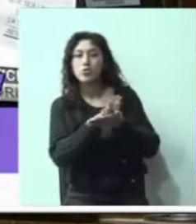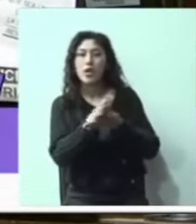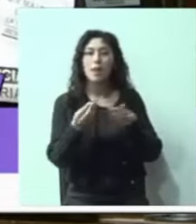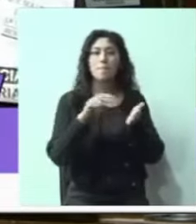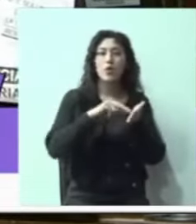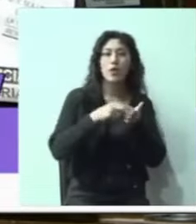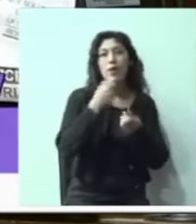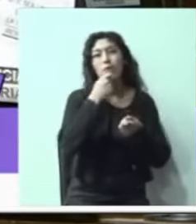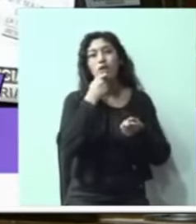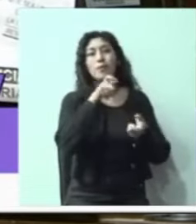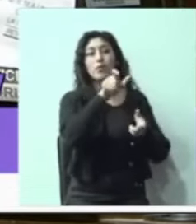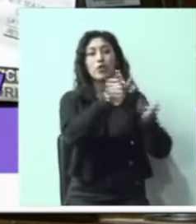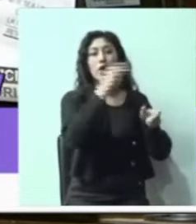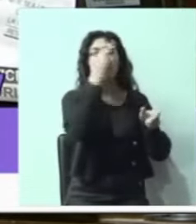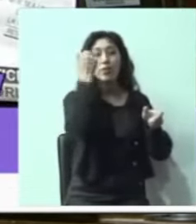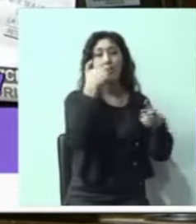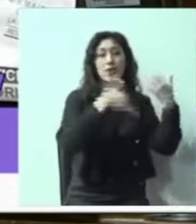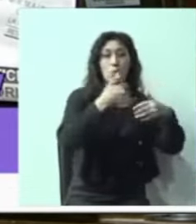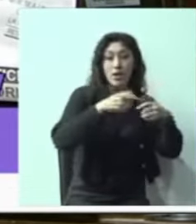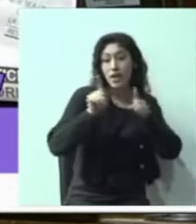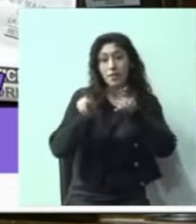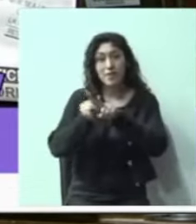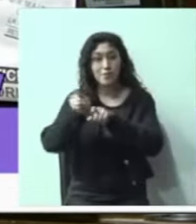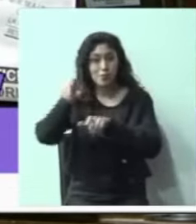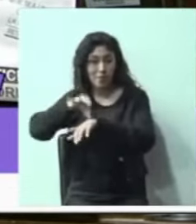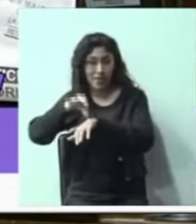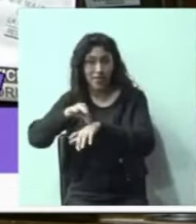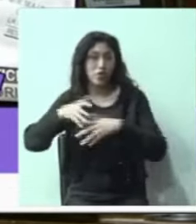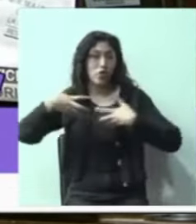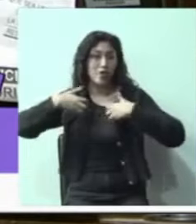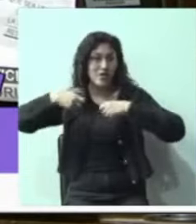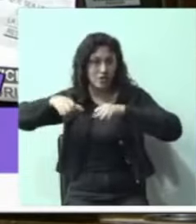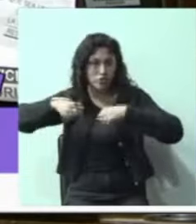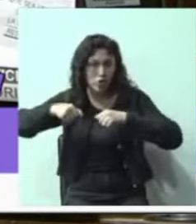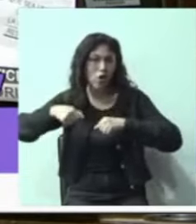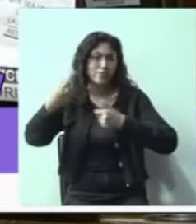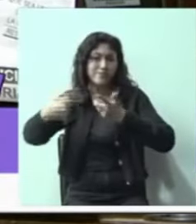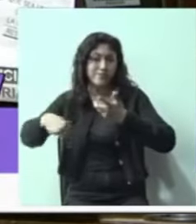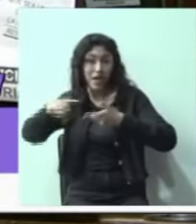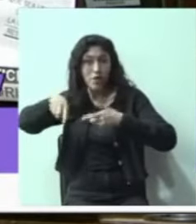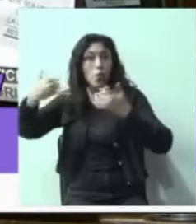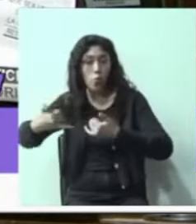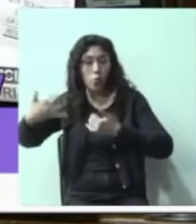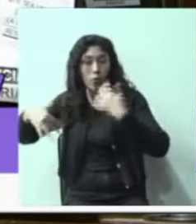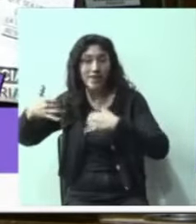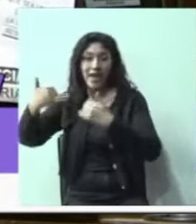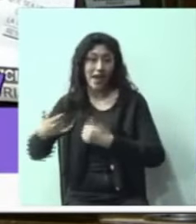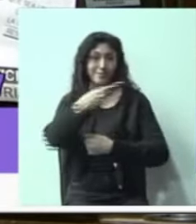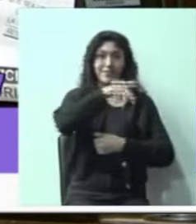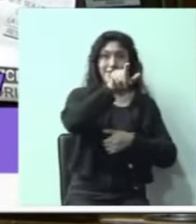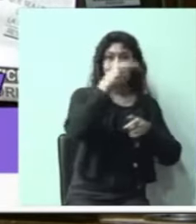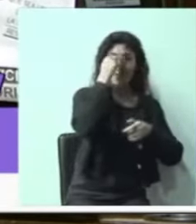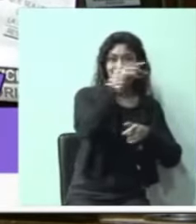por ejemplo, tendría que haber guardia de enfermería, como hay guardia de un médico, de un kinesiólogo, y pagarlo como corresponde. Tendría que haber. Pero